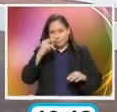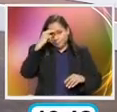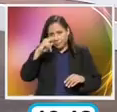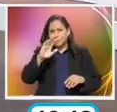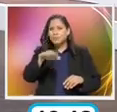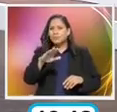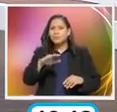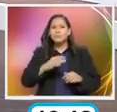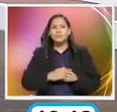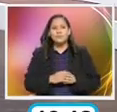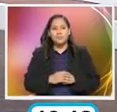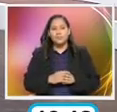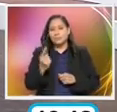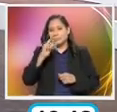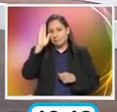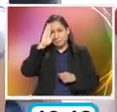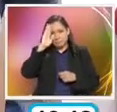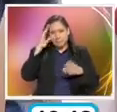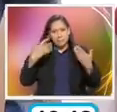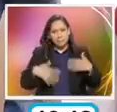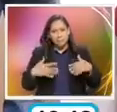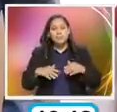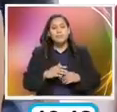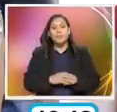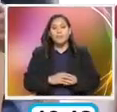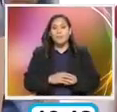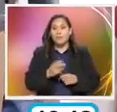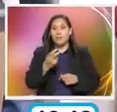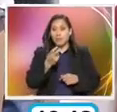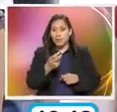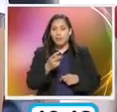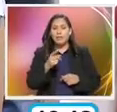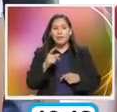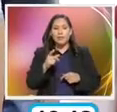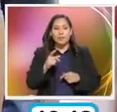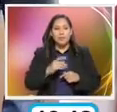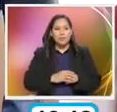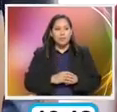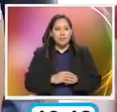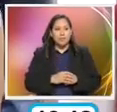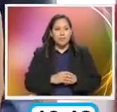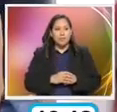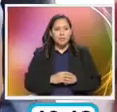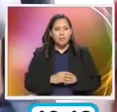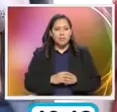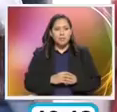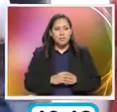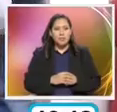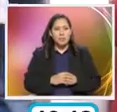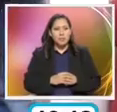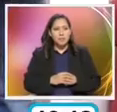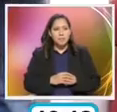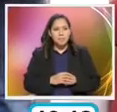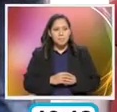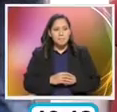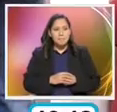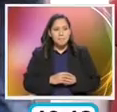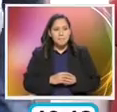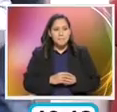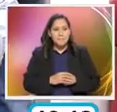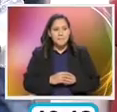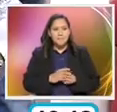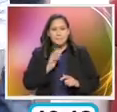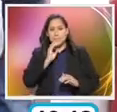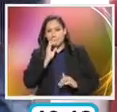Oye, qué barbaridad. Este instrumento combinado con todos los demás. Así es. Ese es el sello de la